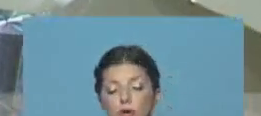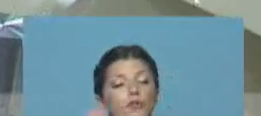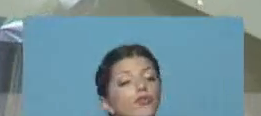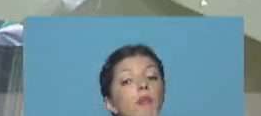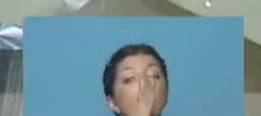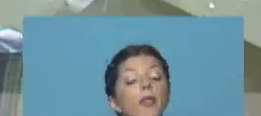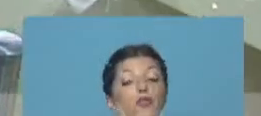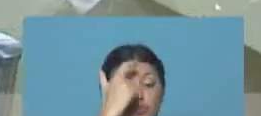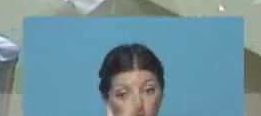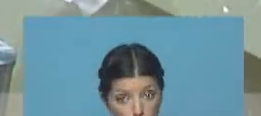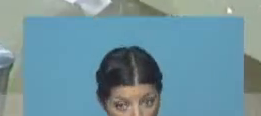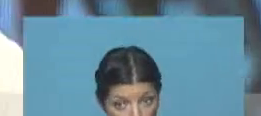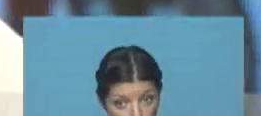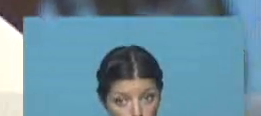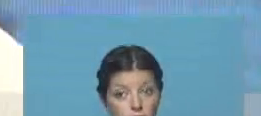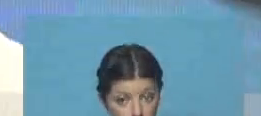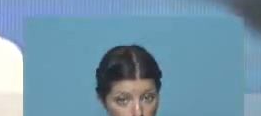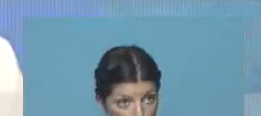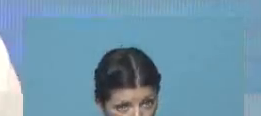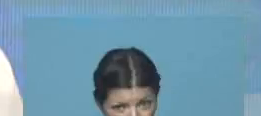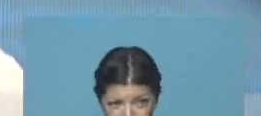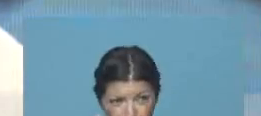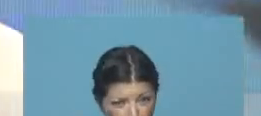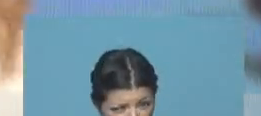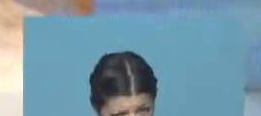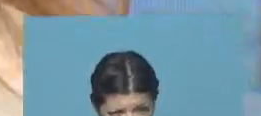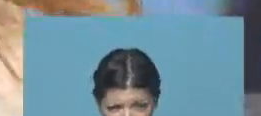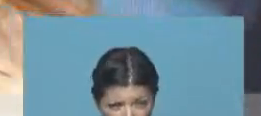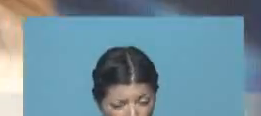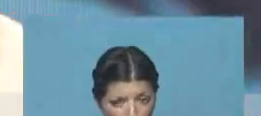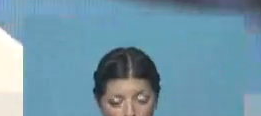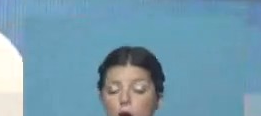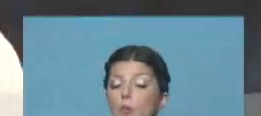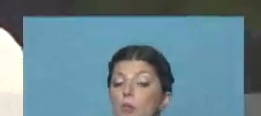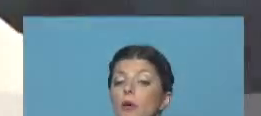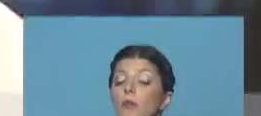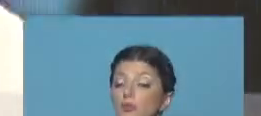derechos humanos, lo que estamos viendo también es cómo se agudizan cuestiones. Veíamos el crimen de un